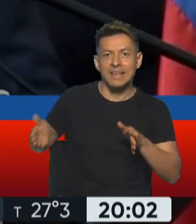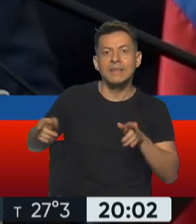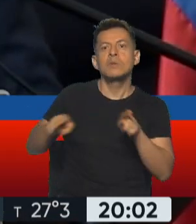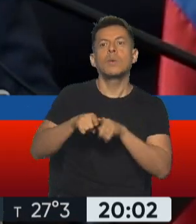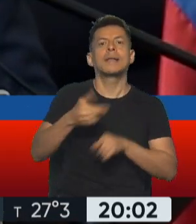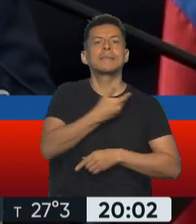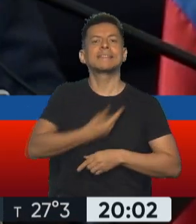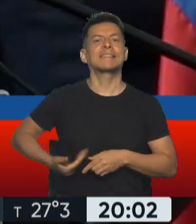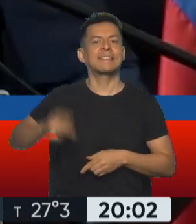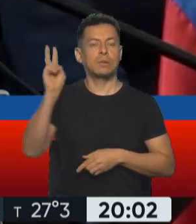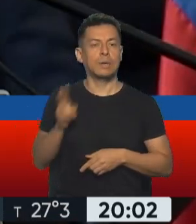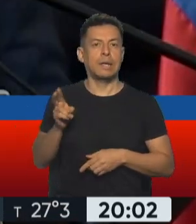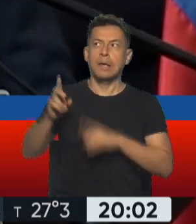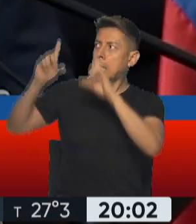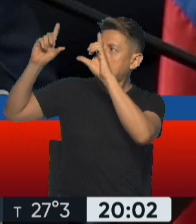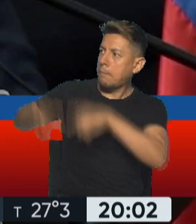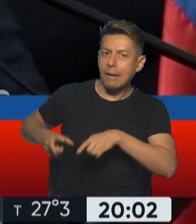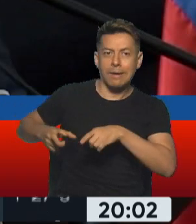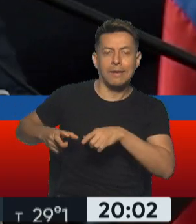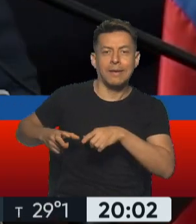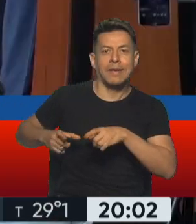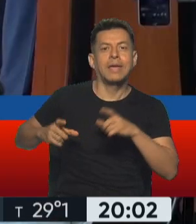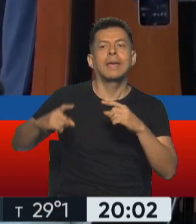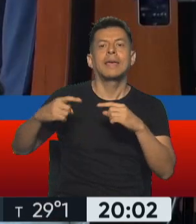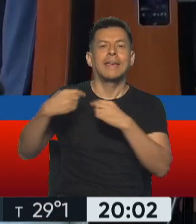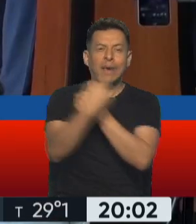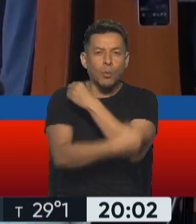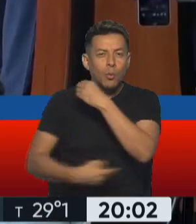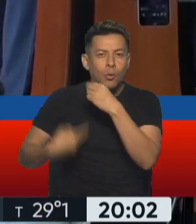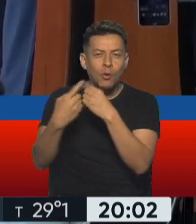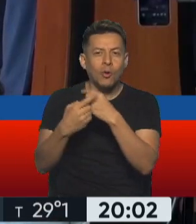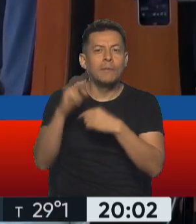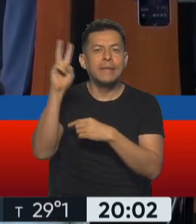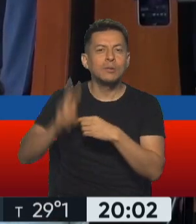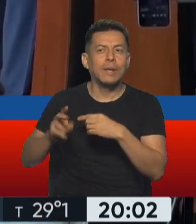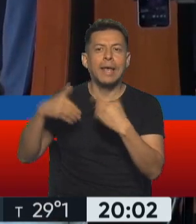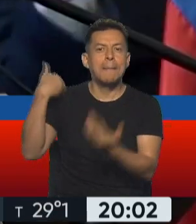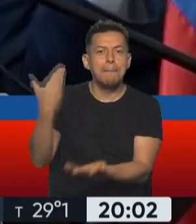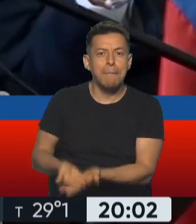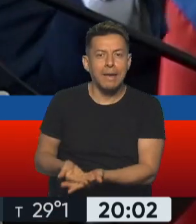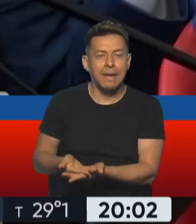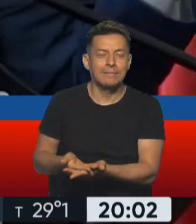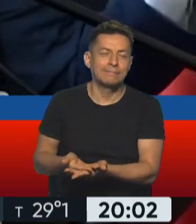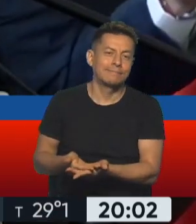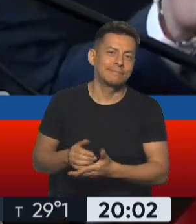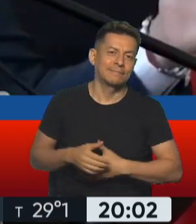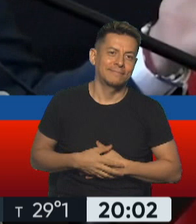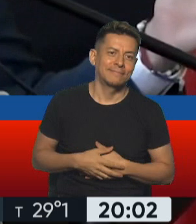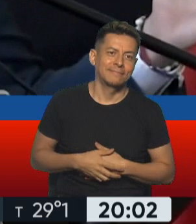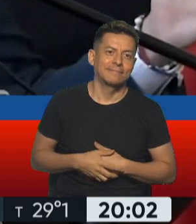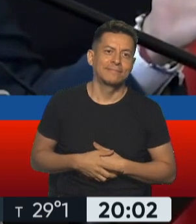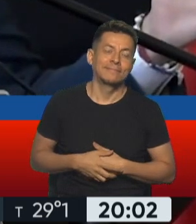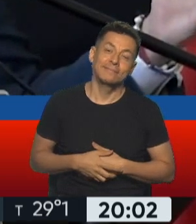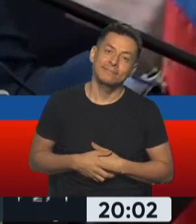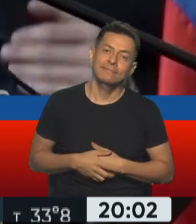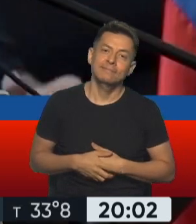de Venezuela y se le cae el escudo de Venezuela. El escudo de Venezuela. Me parece un poco gráfico también. Sí, sí, sí, es